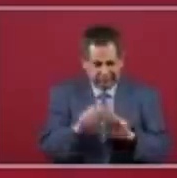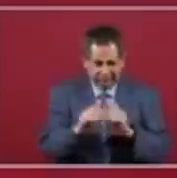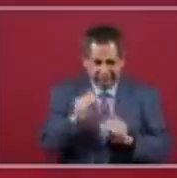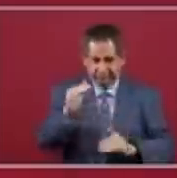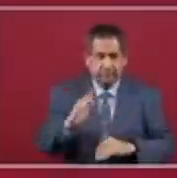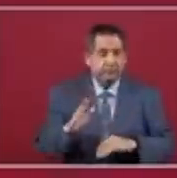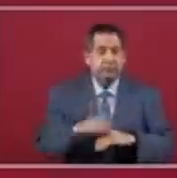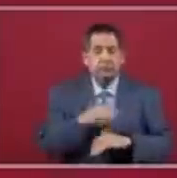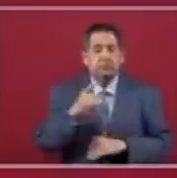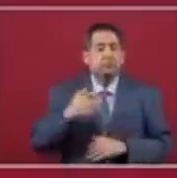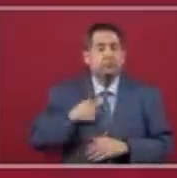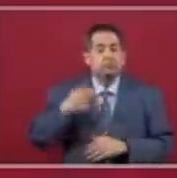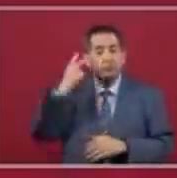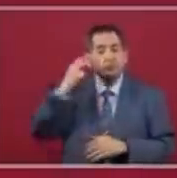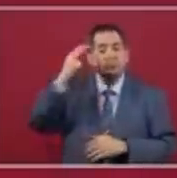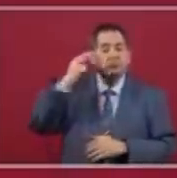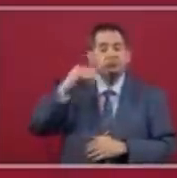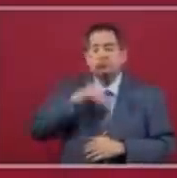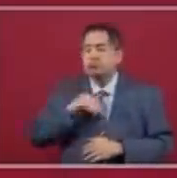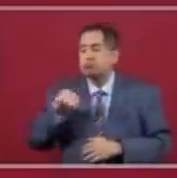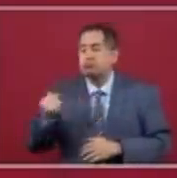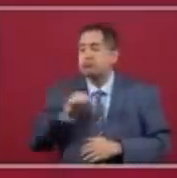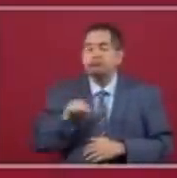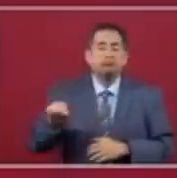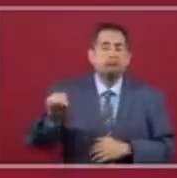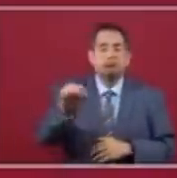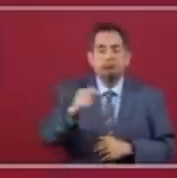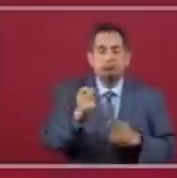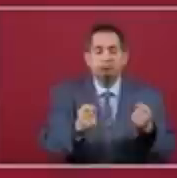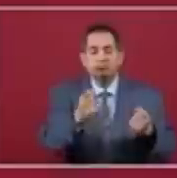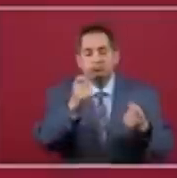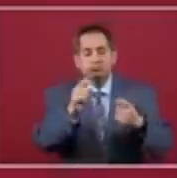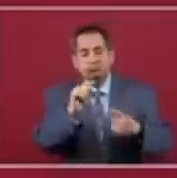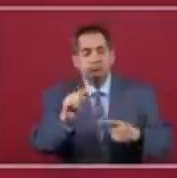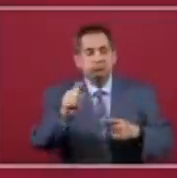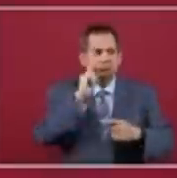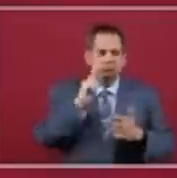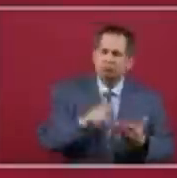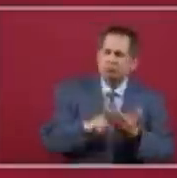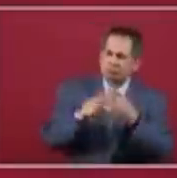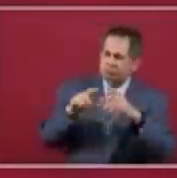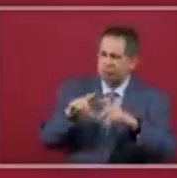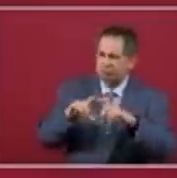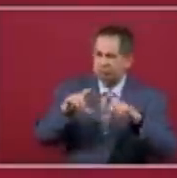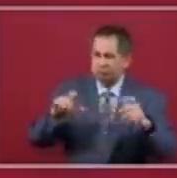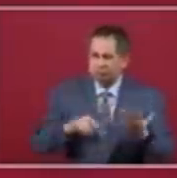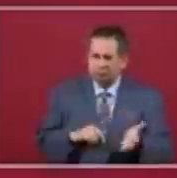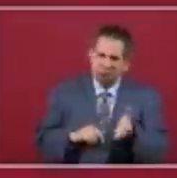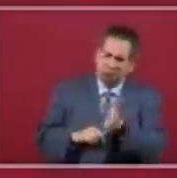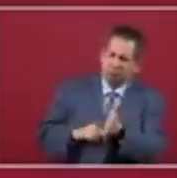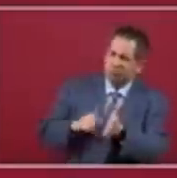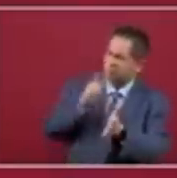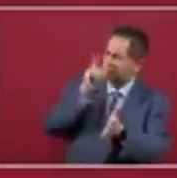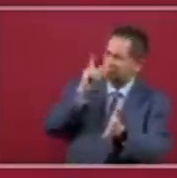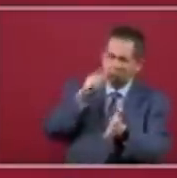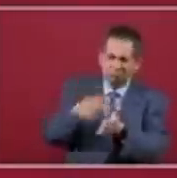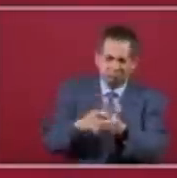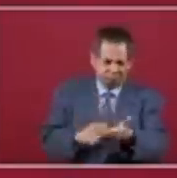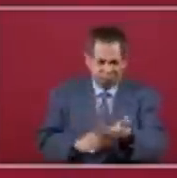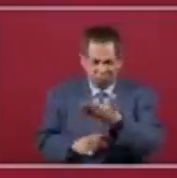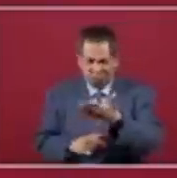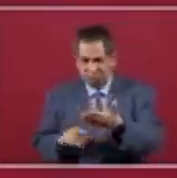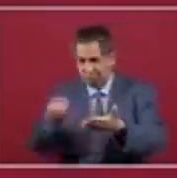porque en mis giras, en algunos casos me muestran recibos de luz que